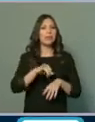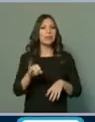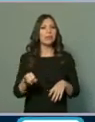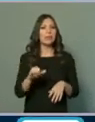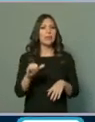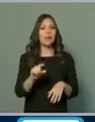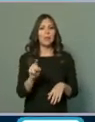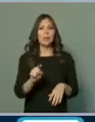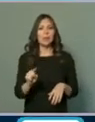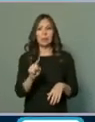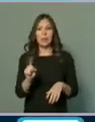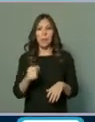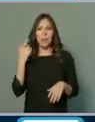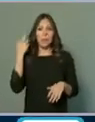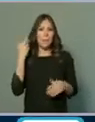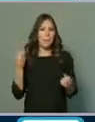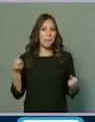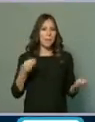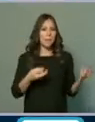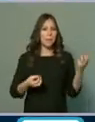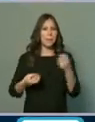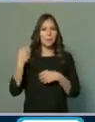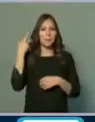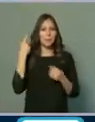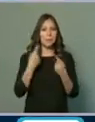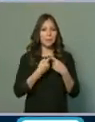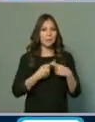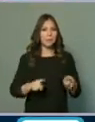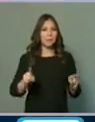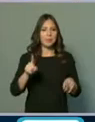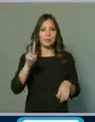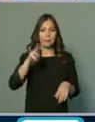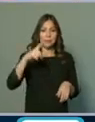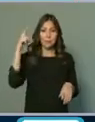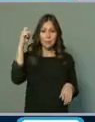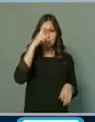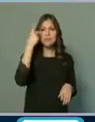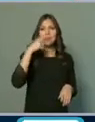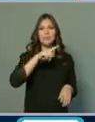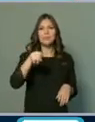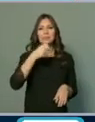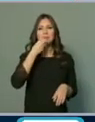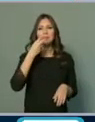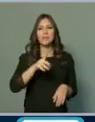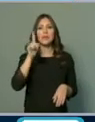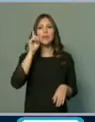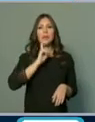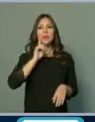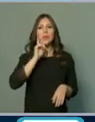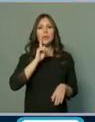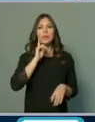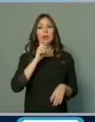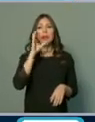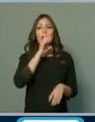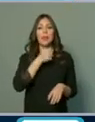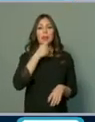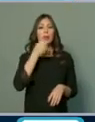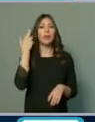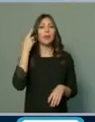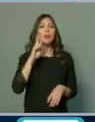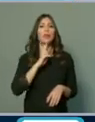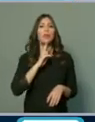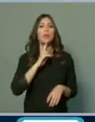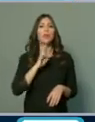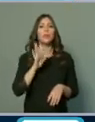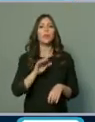chicas y que las ha caracterizado muchísimo es que son muy tiernas, la vocalista tiene una voz muy dulce, muy